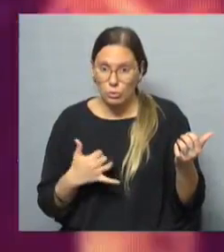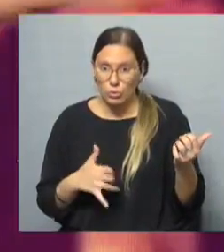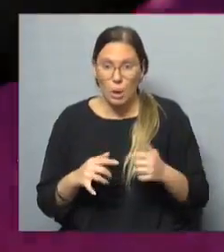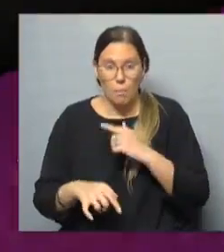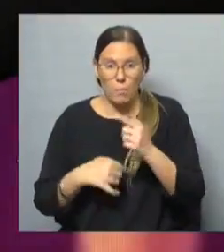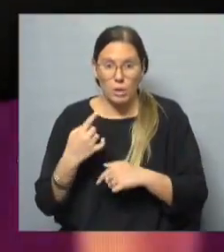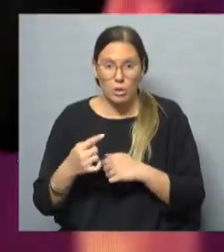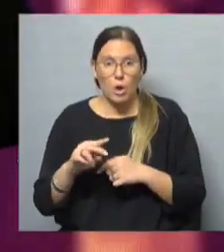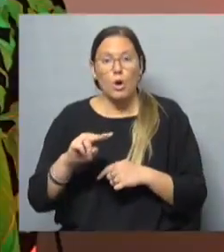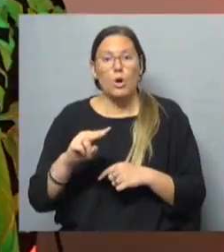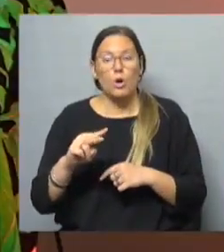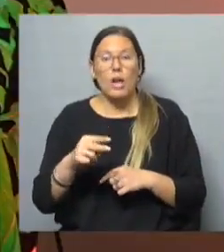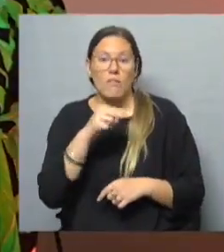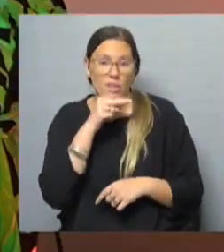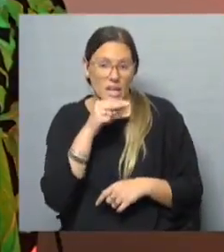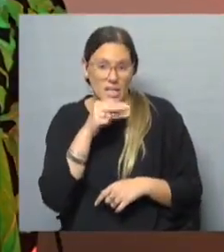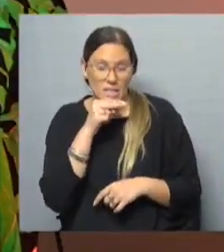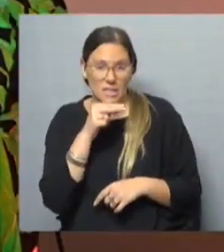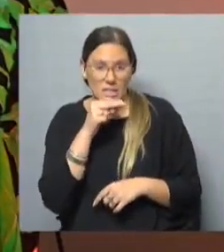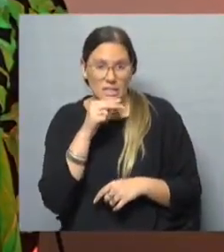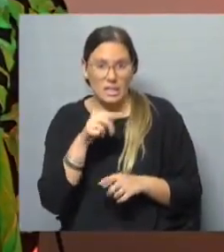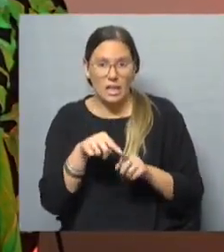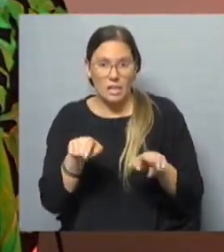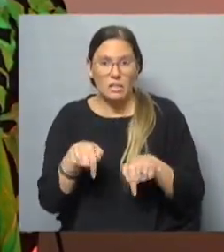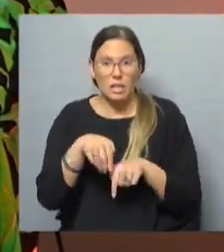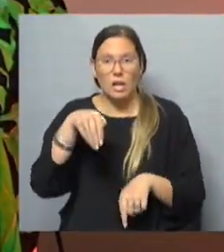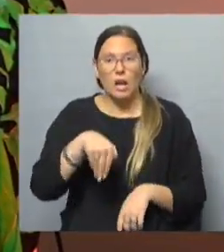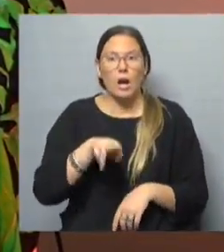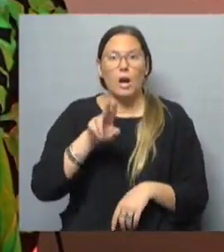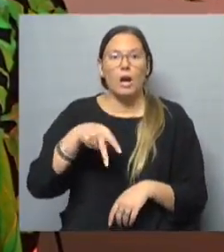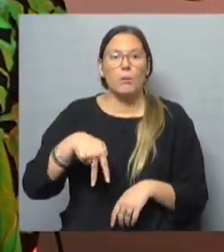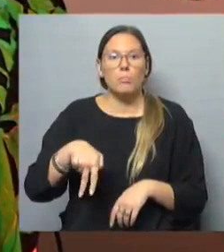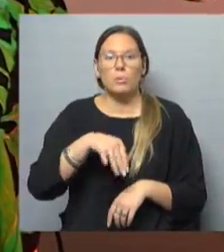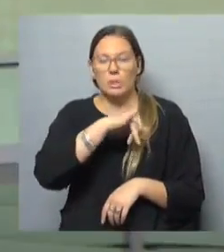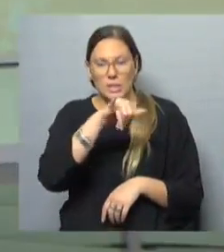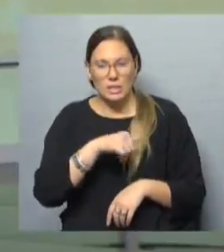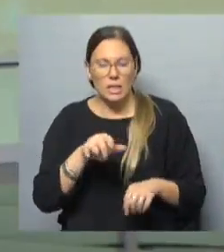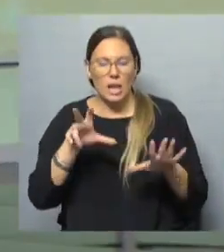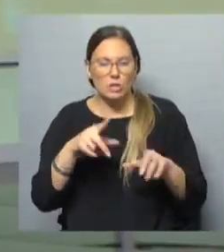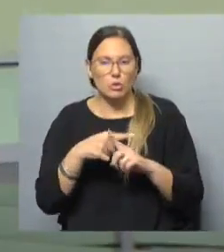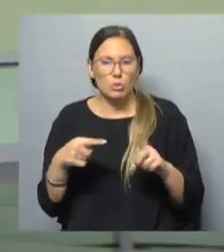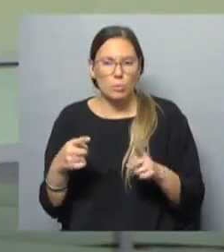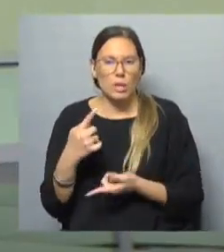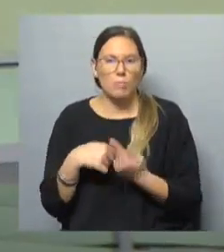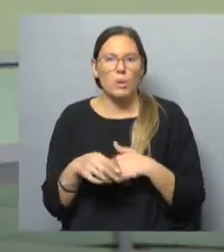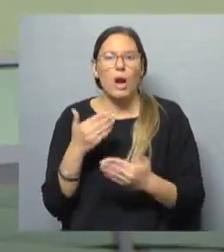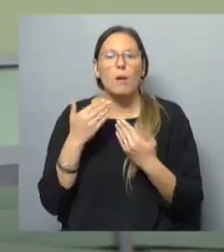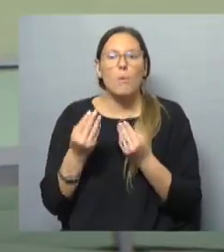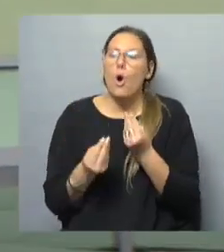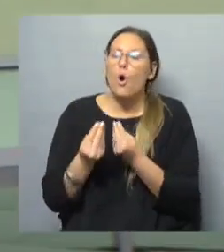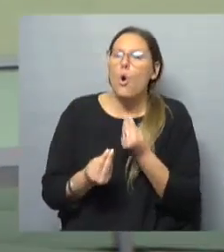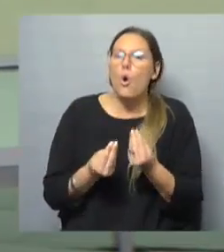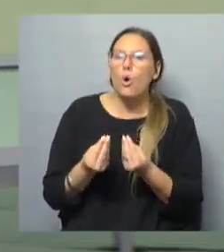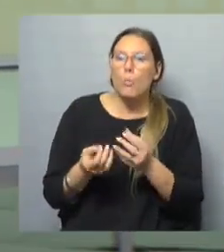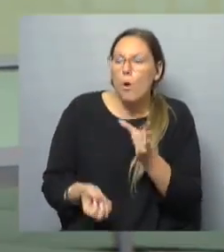mañana, no, pasado mañana, no, el viernes. El viernes en la Zabala Muniz. Eso. A las 20:30. No, pero hablemos de cómo